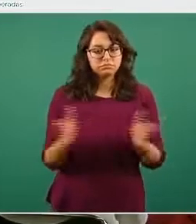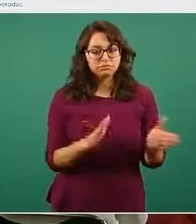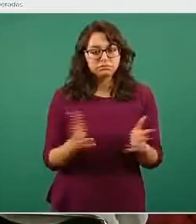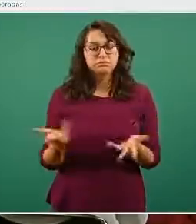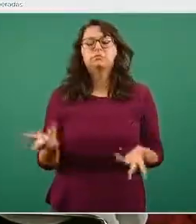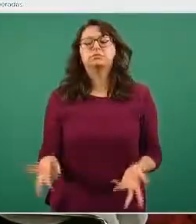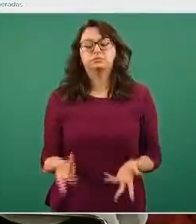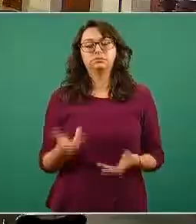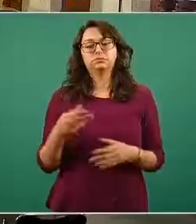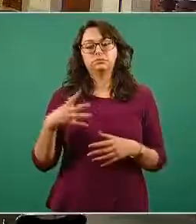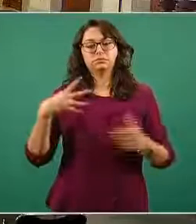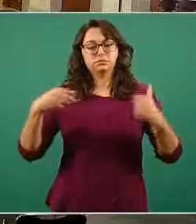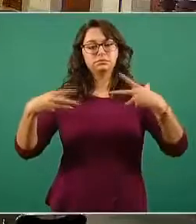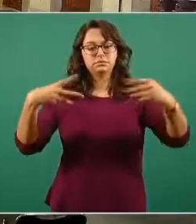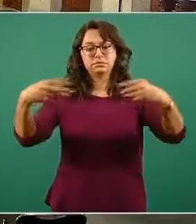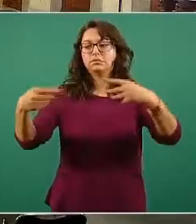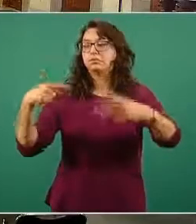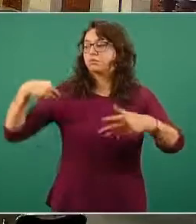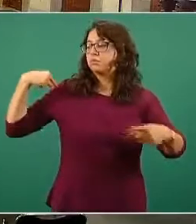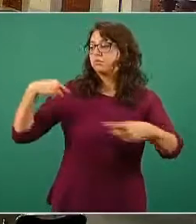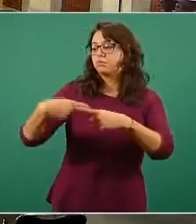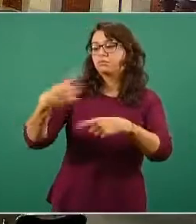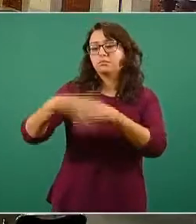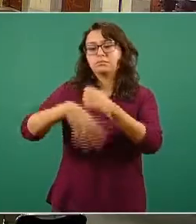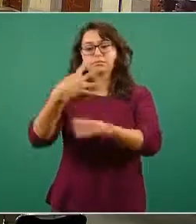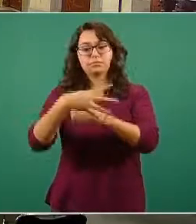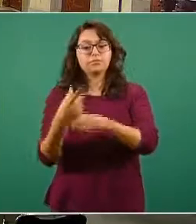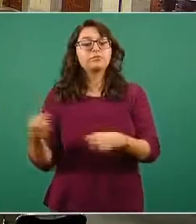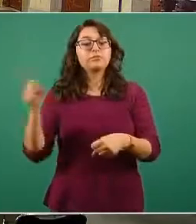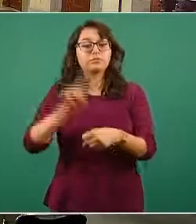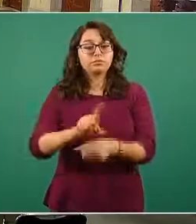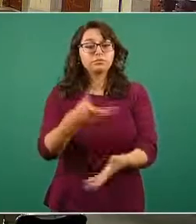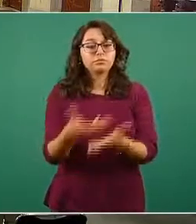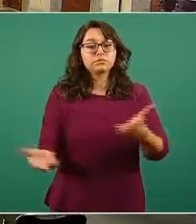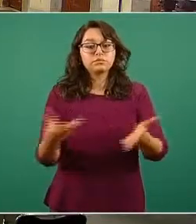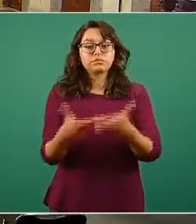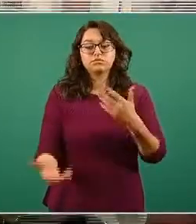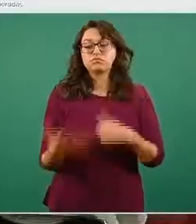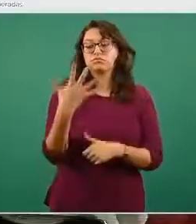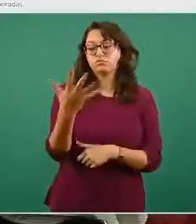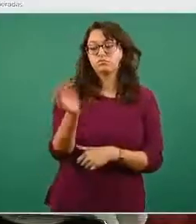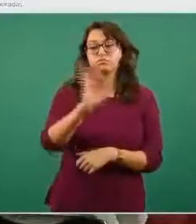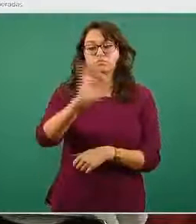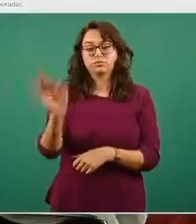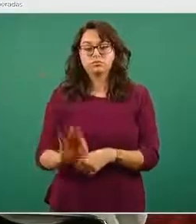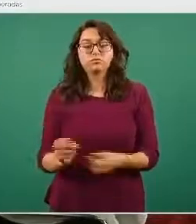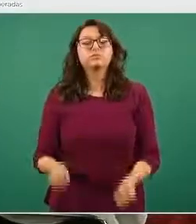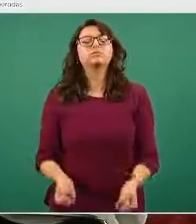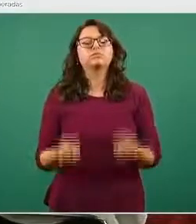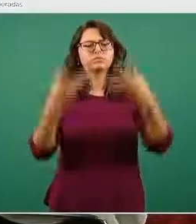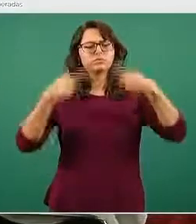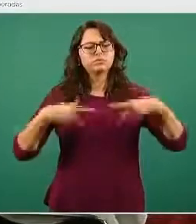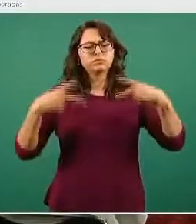de este indicador. Pues el día de hoy 5%, y precisamente representa a estas